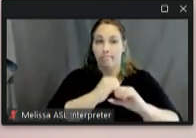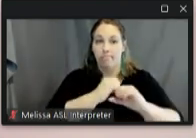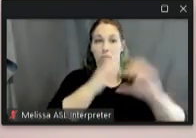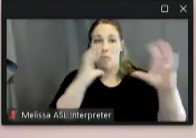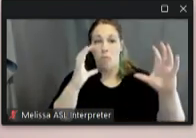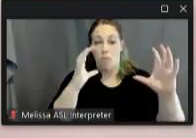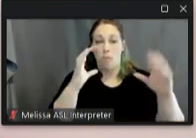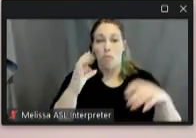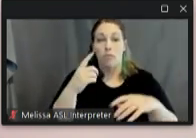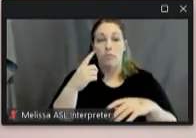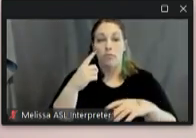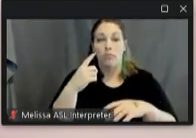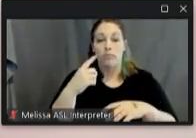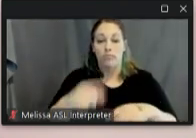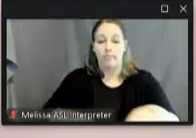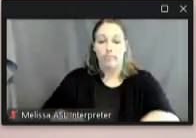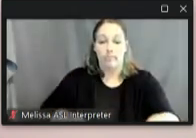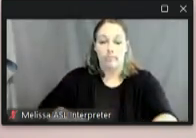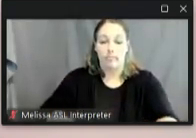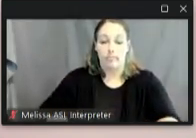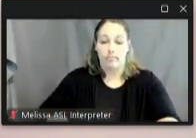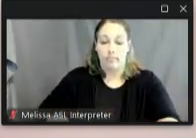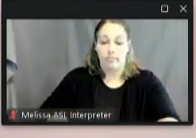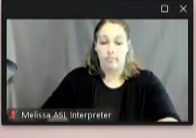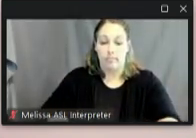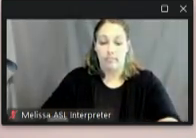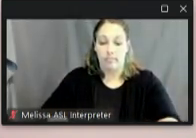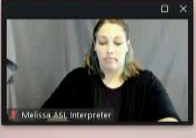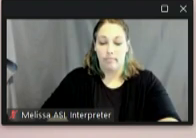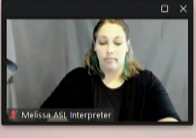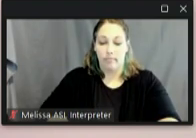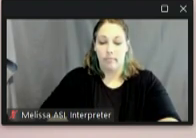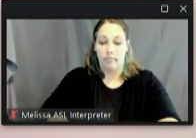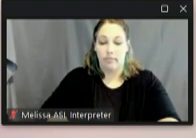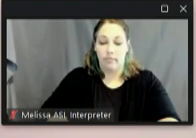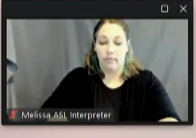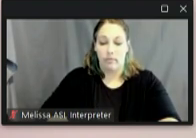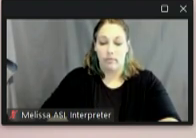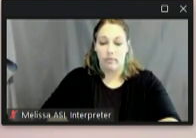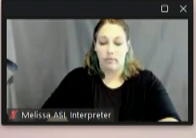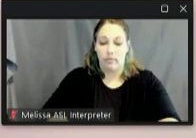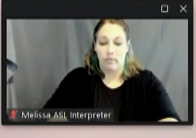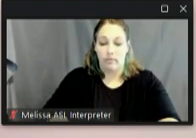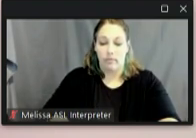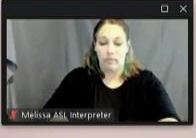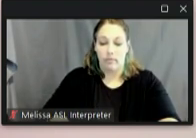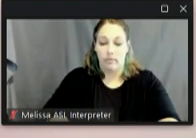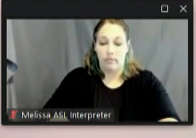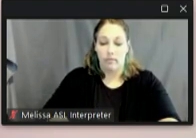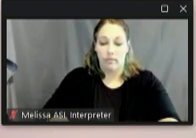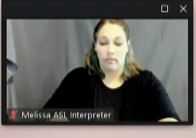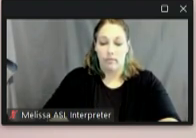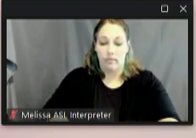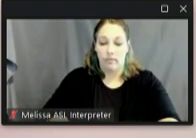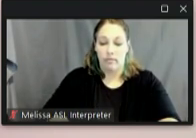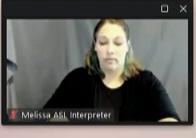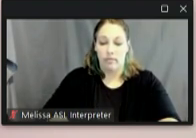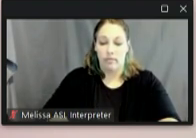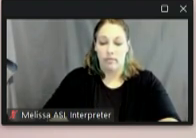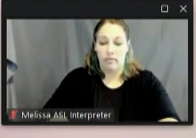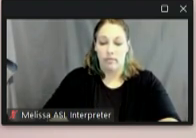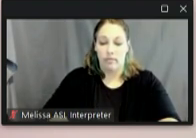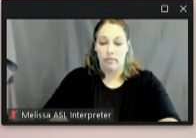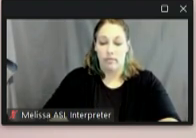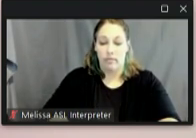sobre discapacidad. Entre sus ejes de derecho se encuentra el derecho de las mujeres a la participación social y política y en la toma